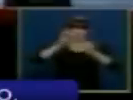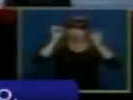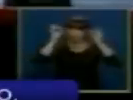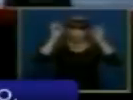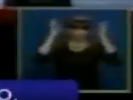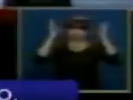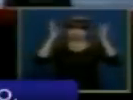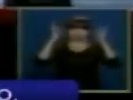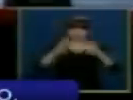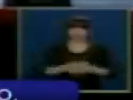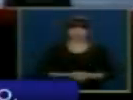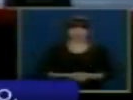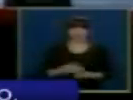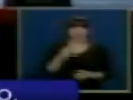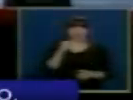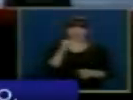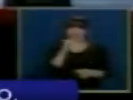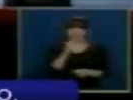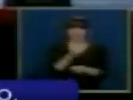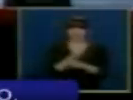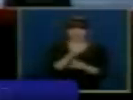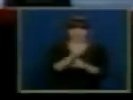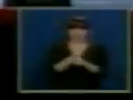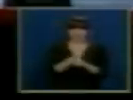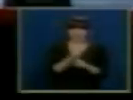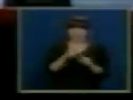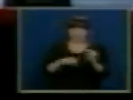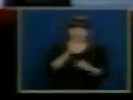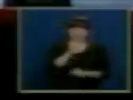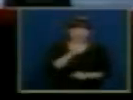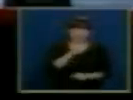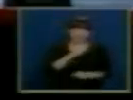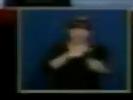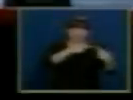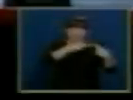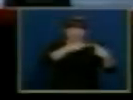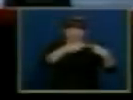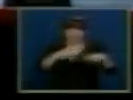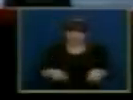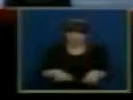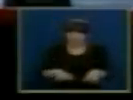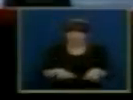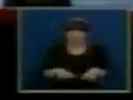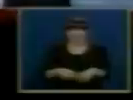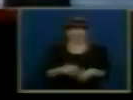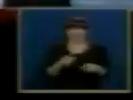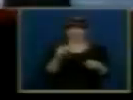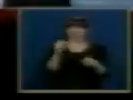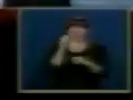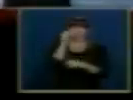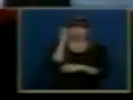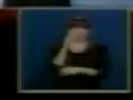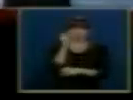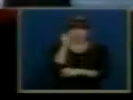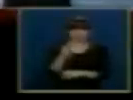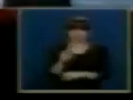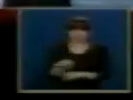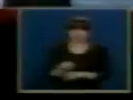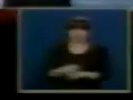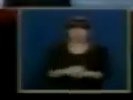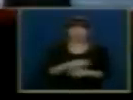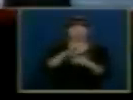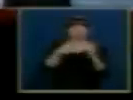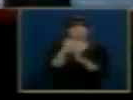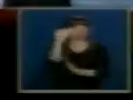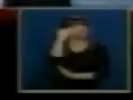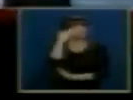inimaginable, la ineficiencia intolerable, la irresponsabilidad insospechada. Y todos sabemos que